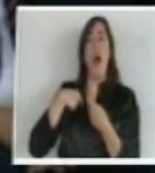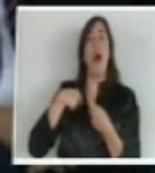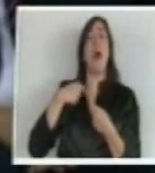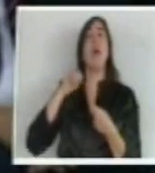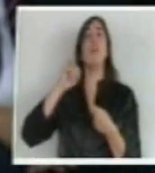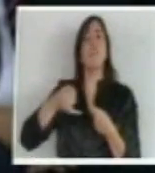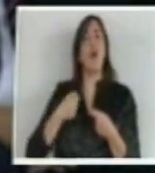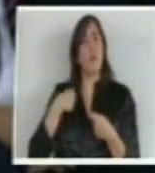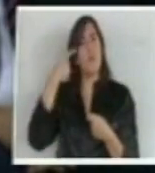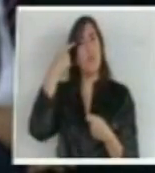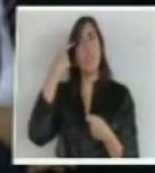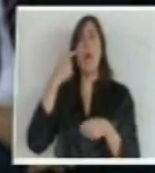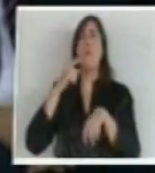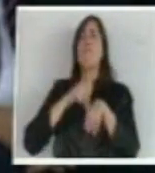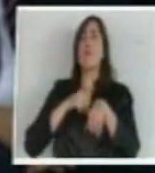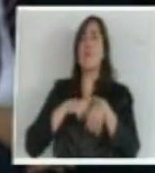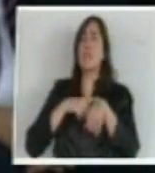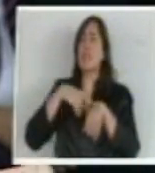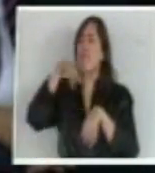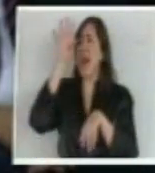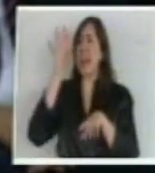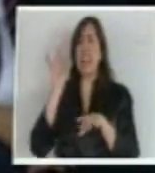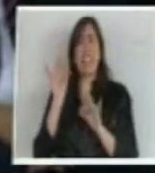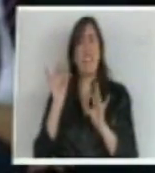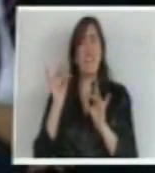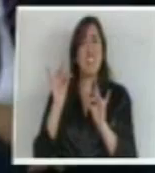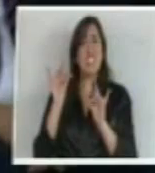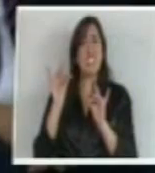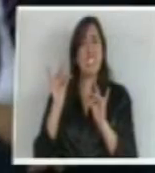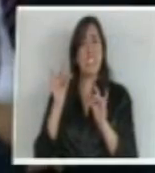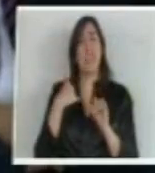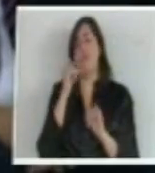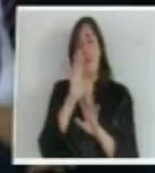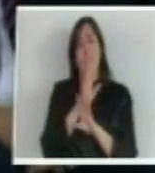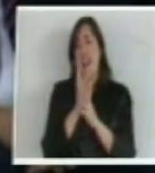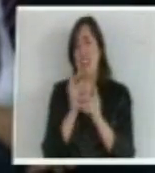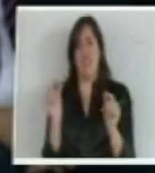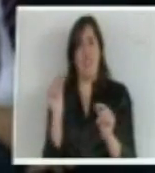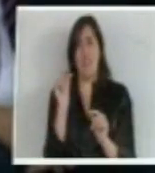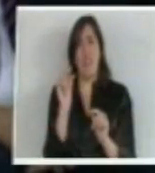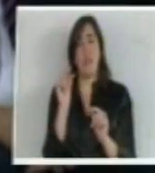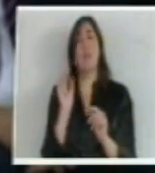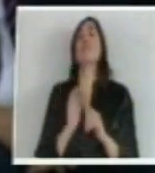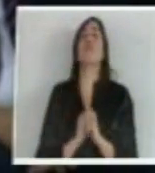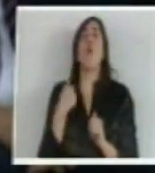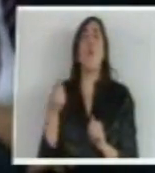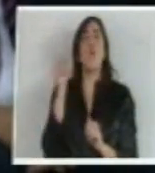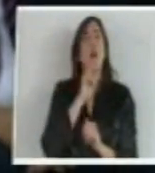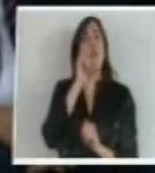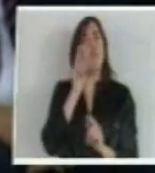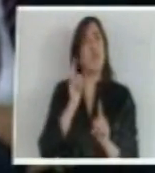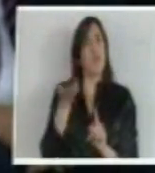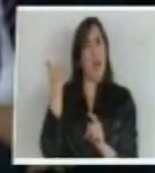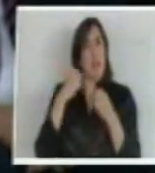aún en los momentos de mayor adversidad. Y vuelvo para finalizar al principio: